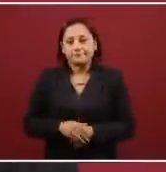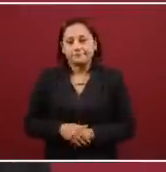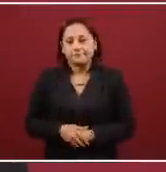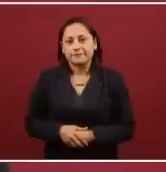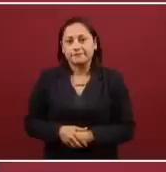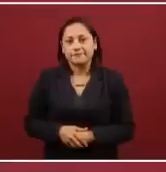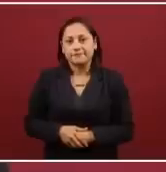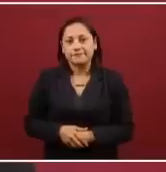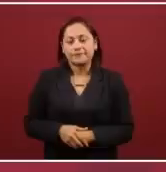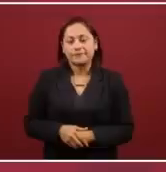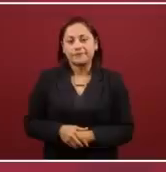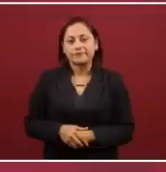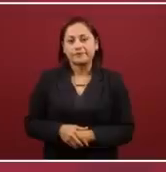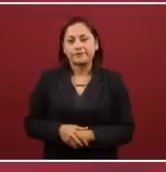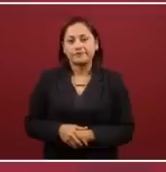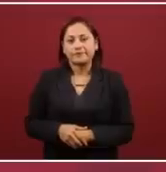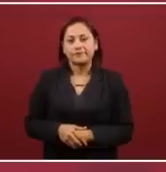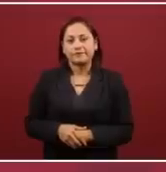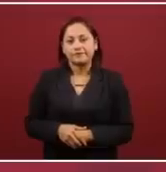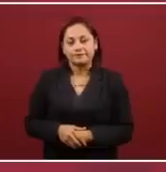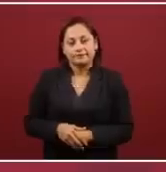le iban a quitar el agua